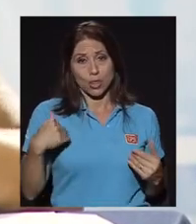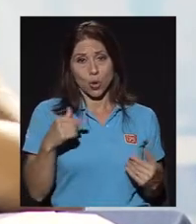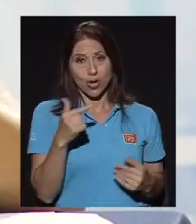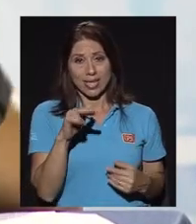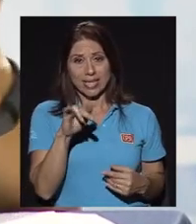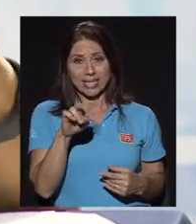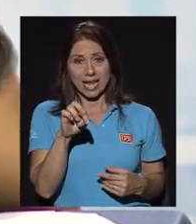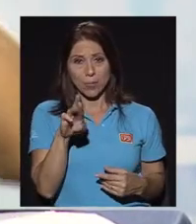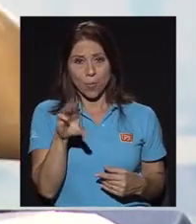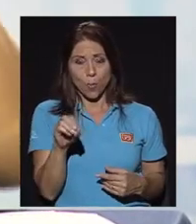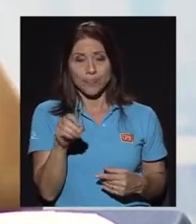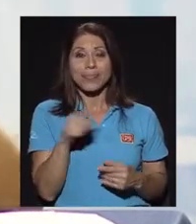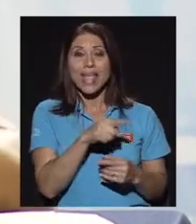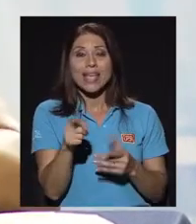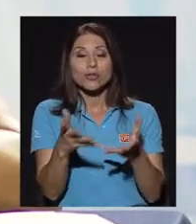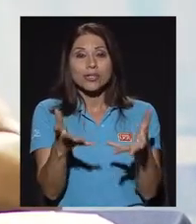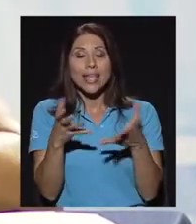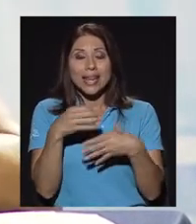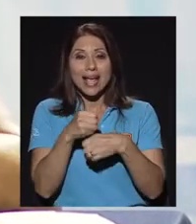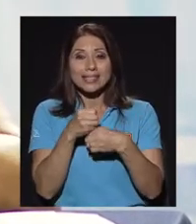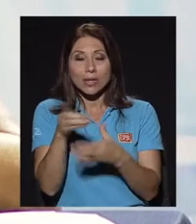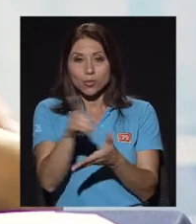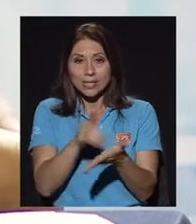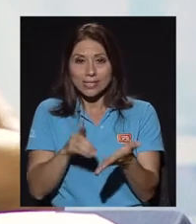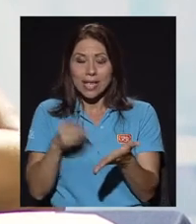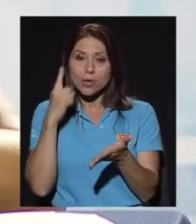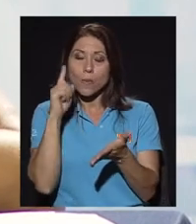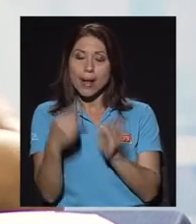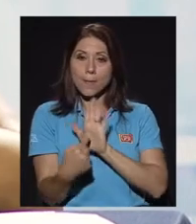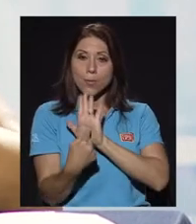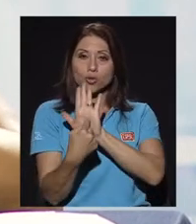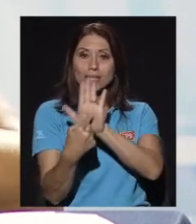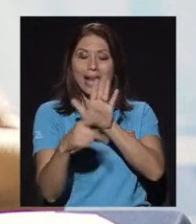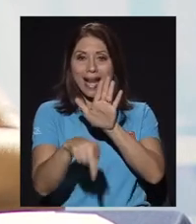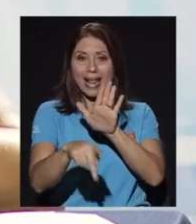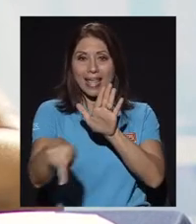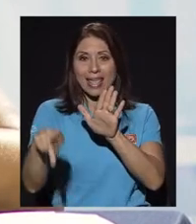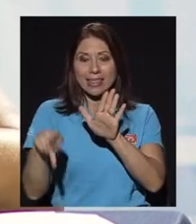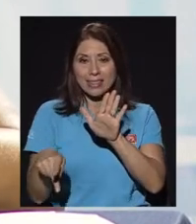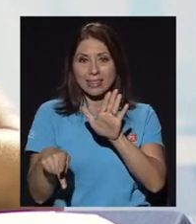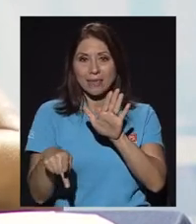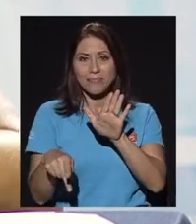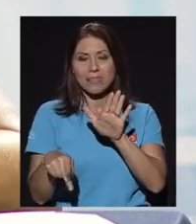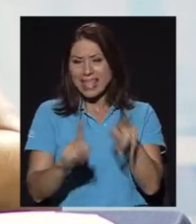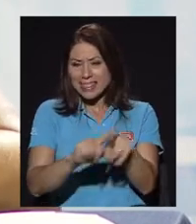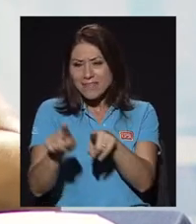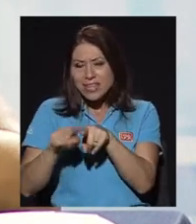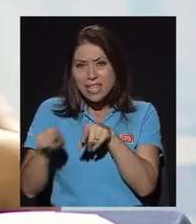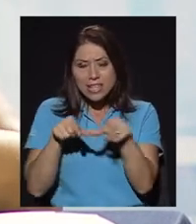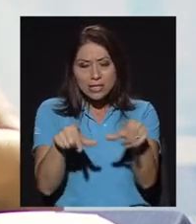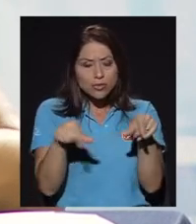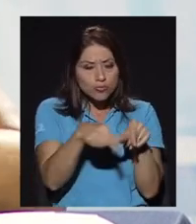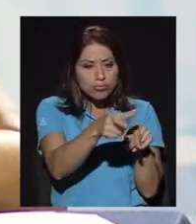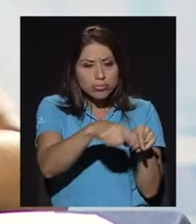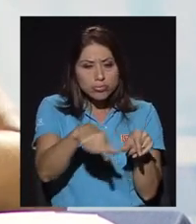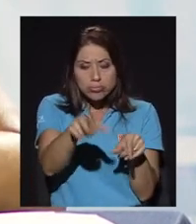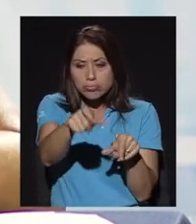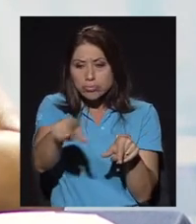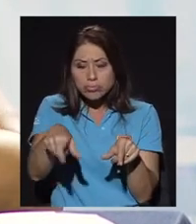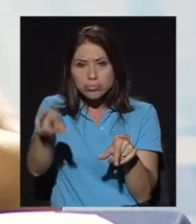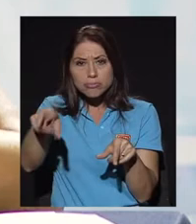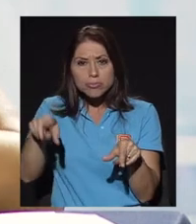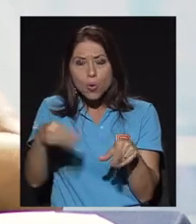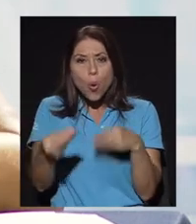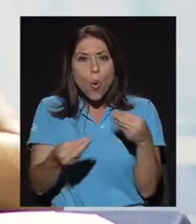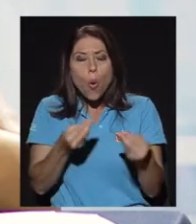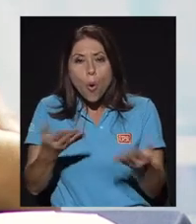ellos quieren hacer un diseño para mostrar a la gente cómo nacen las nacientes, quieren que las